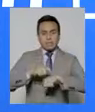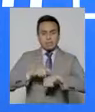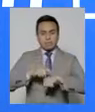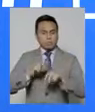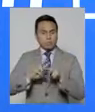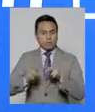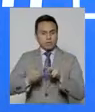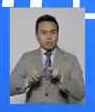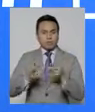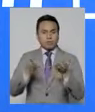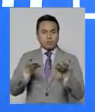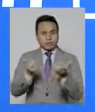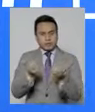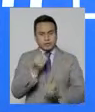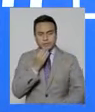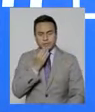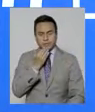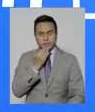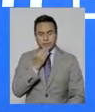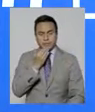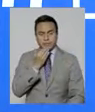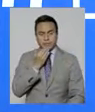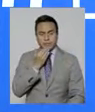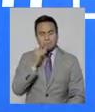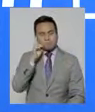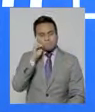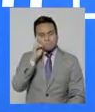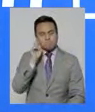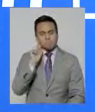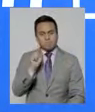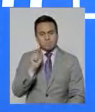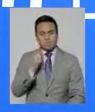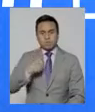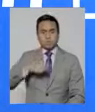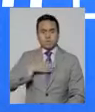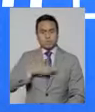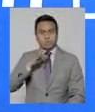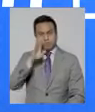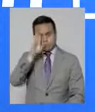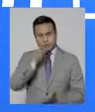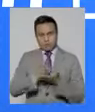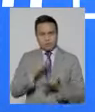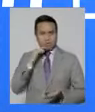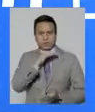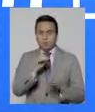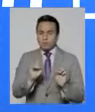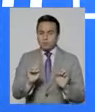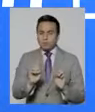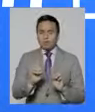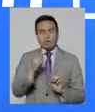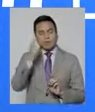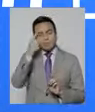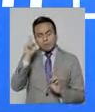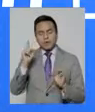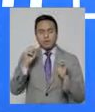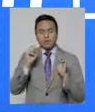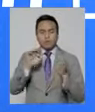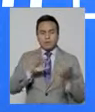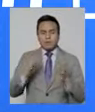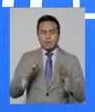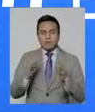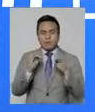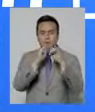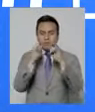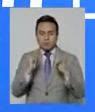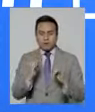hacerlo requiere también cierta reflexión. No queremos tomar decisiones apresuradas, pero va a ser probablemente en el